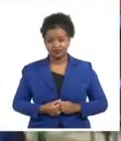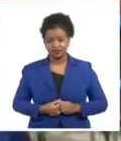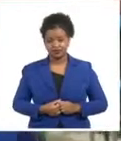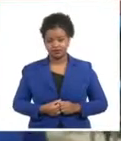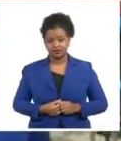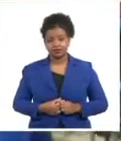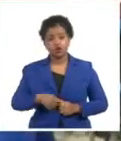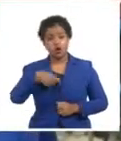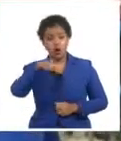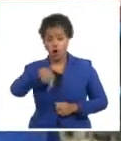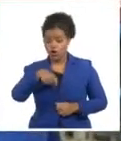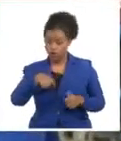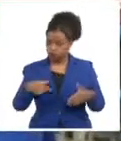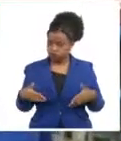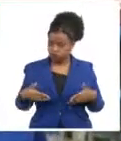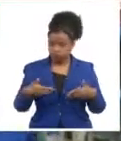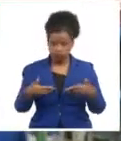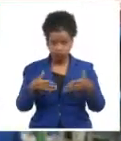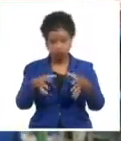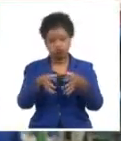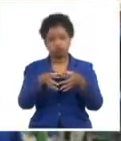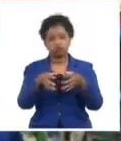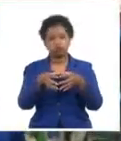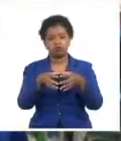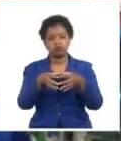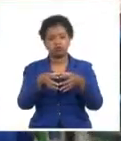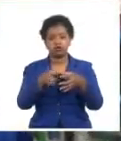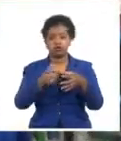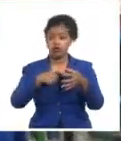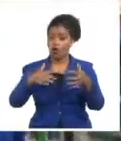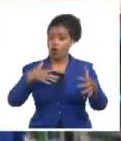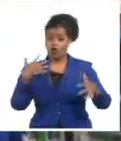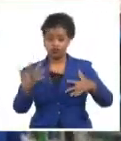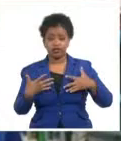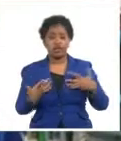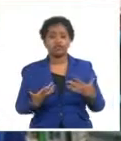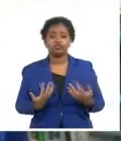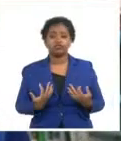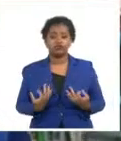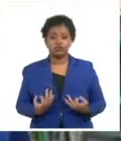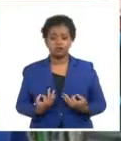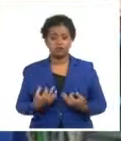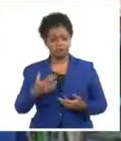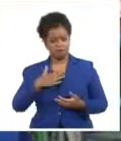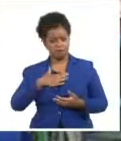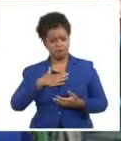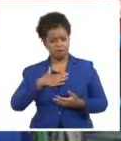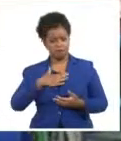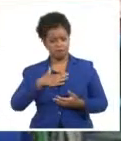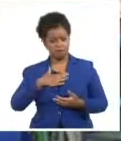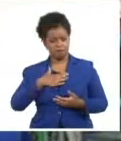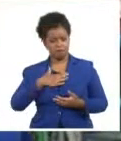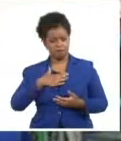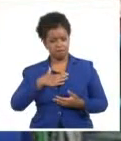Salí hoy a darlo todo por el equipo y me dio la confianza con Martín, Ciro Silvino y Luis Ernesto. Hablaron conmigo.